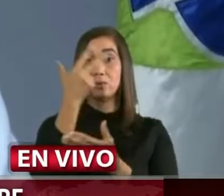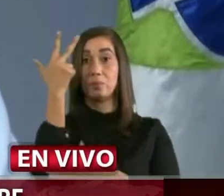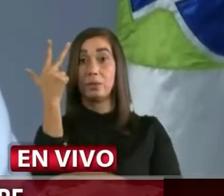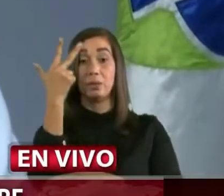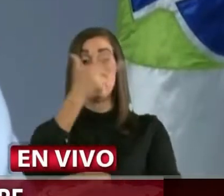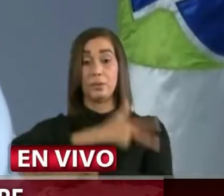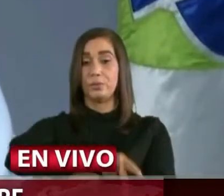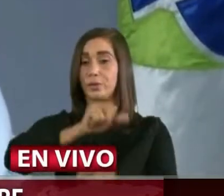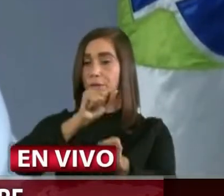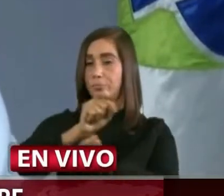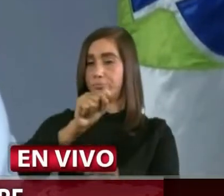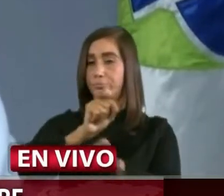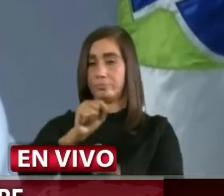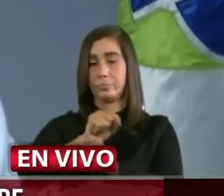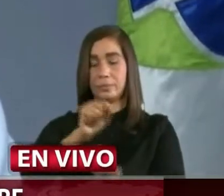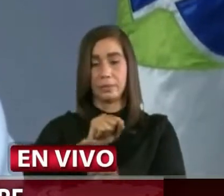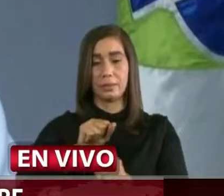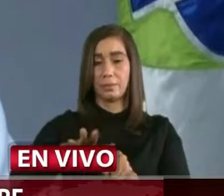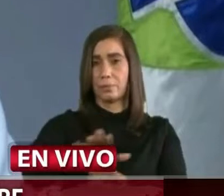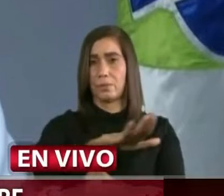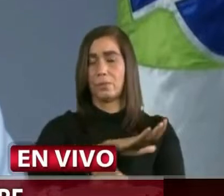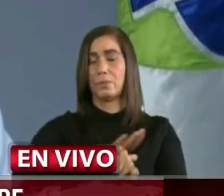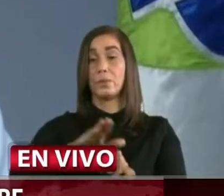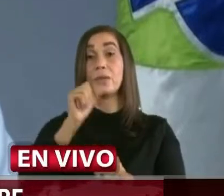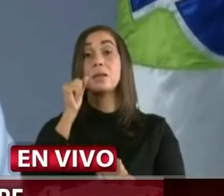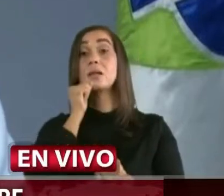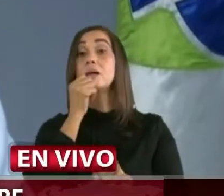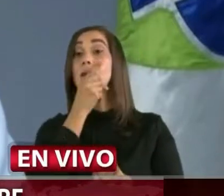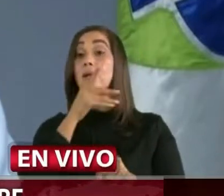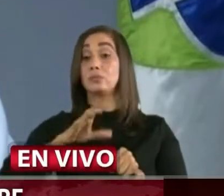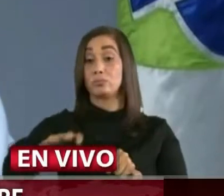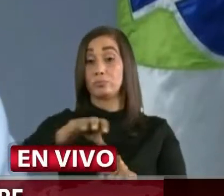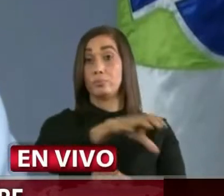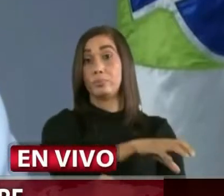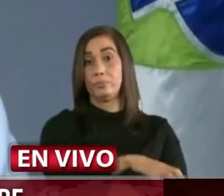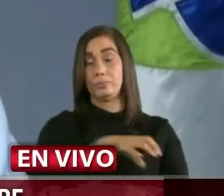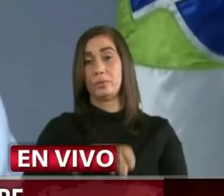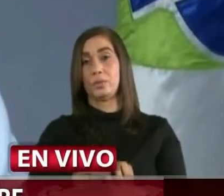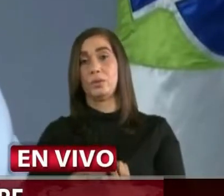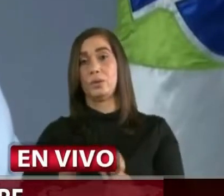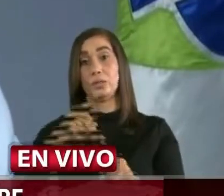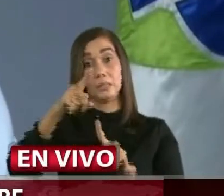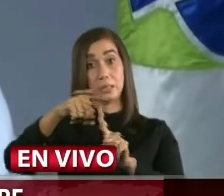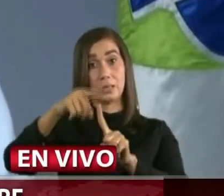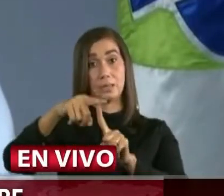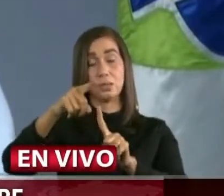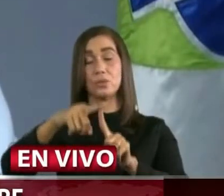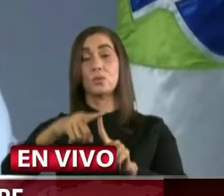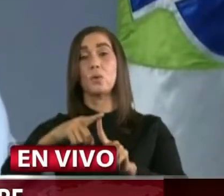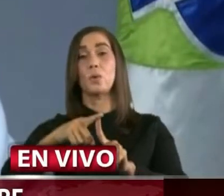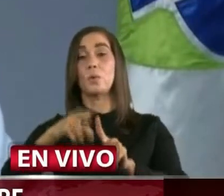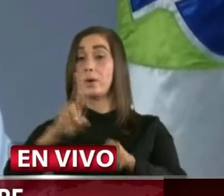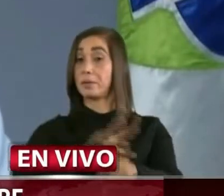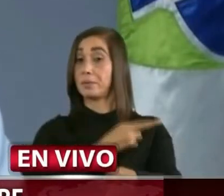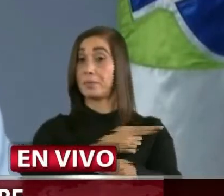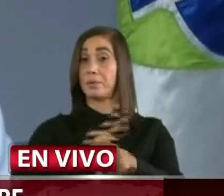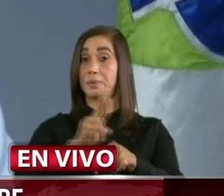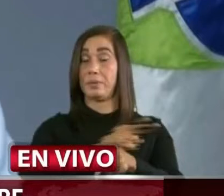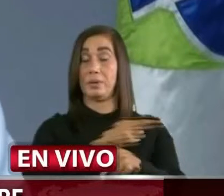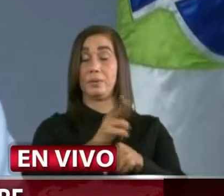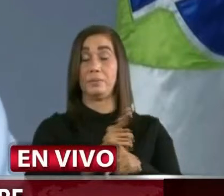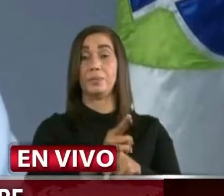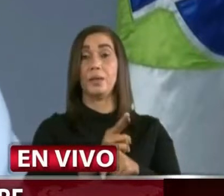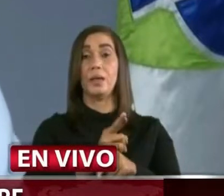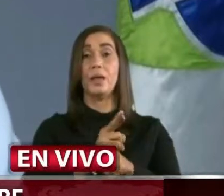de operativos que hemos llevado a cabo en el Gran Santo Domingo, San Cristóbal, La Romana